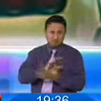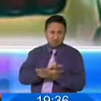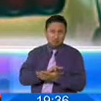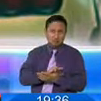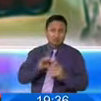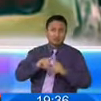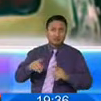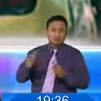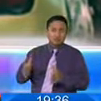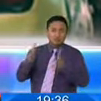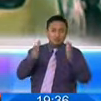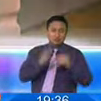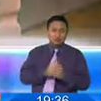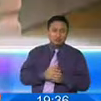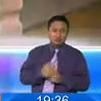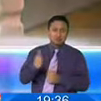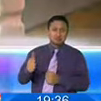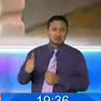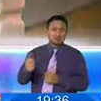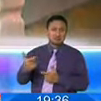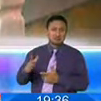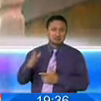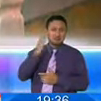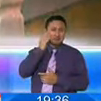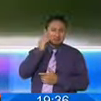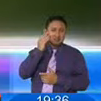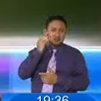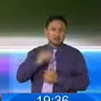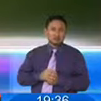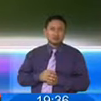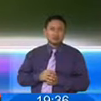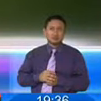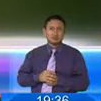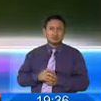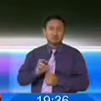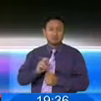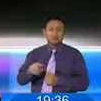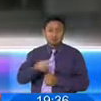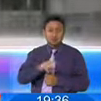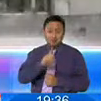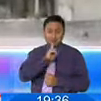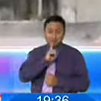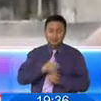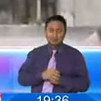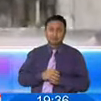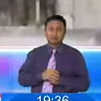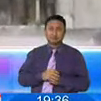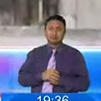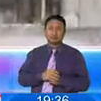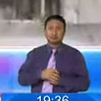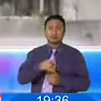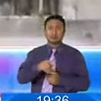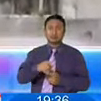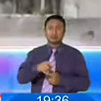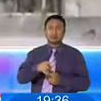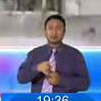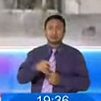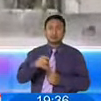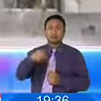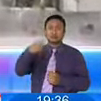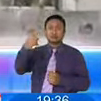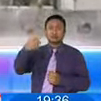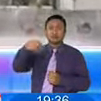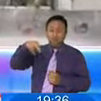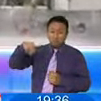cada bloque tiene sus propias historias que se esconden entre las escaleras y los pasillos. Lo que pasa es que aquí sales, de aquí sales, de aquí sales al